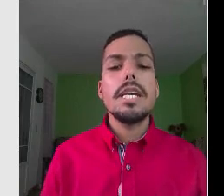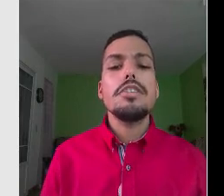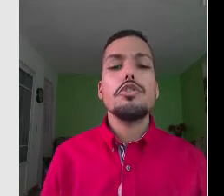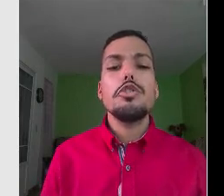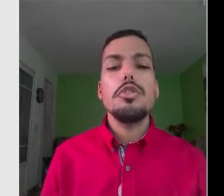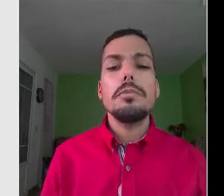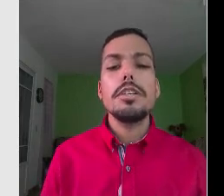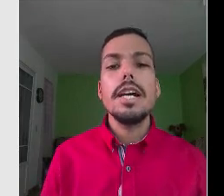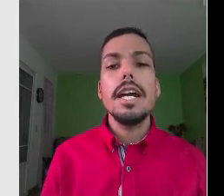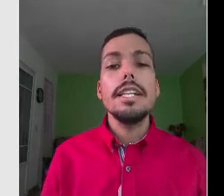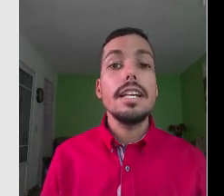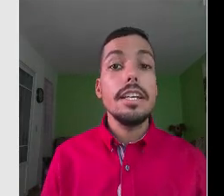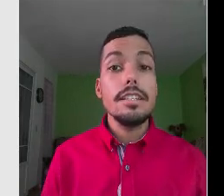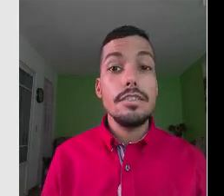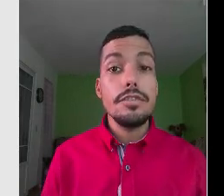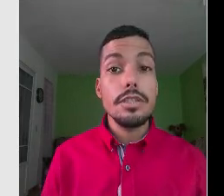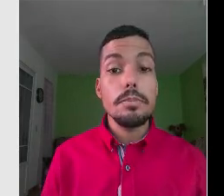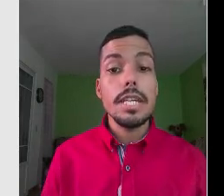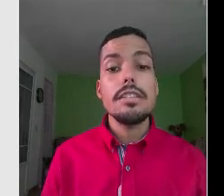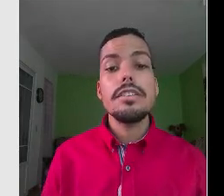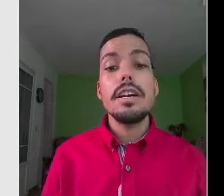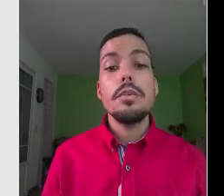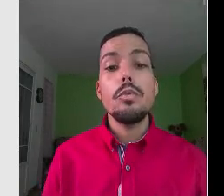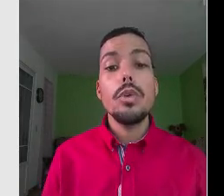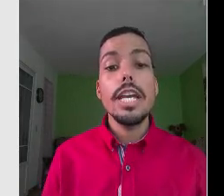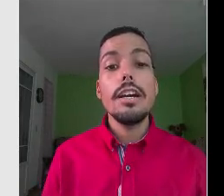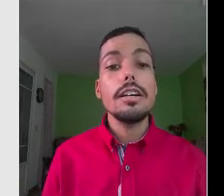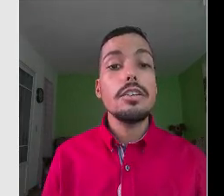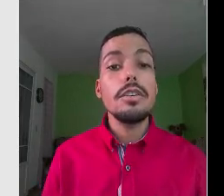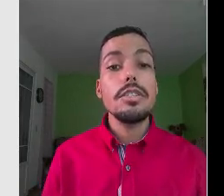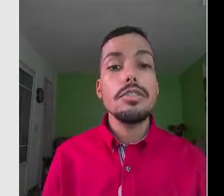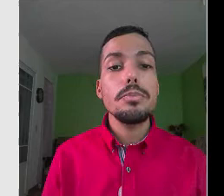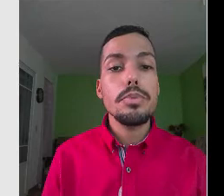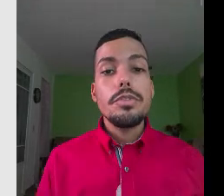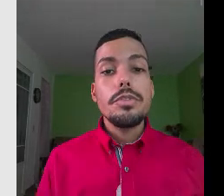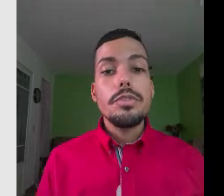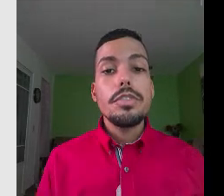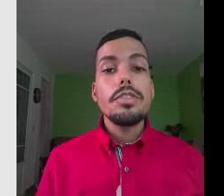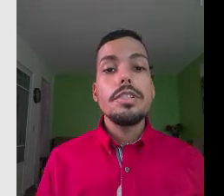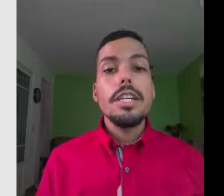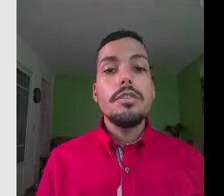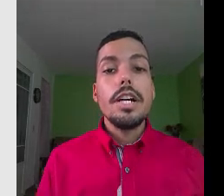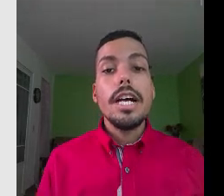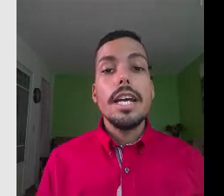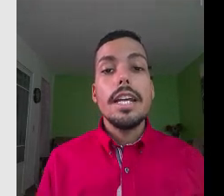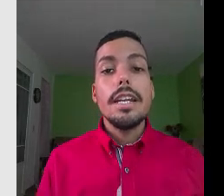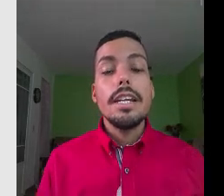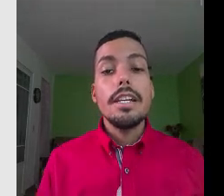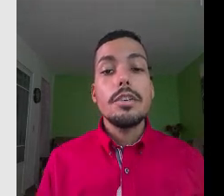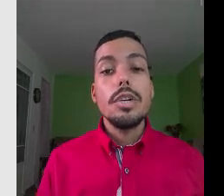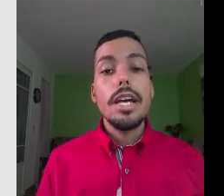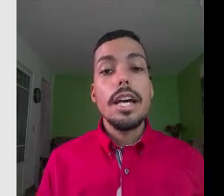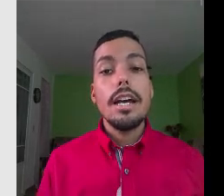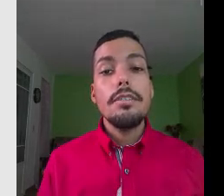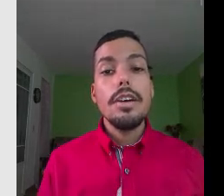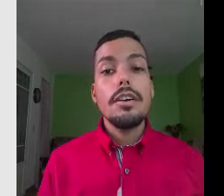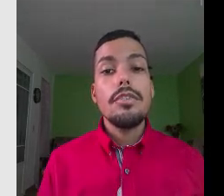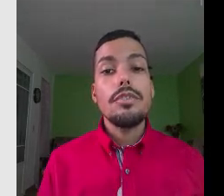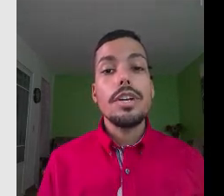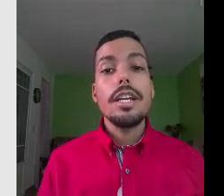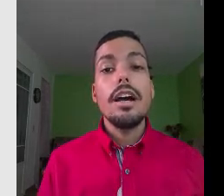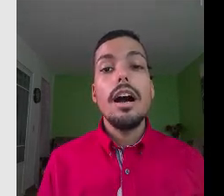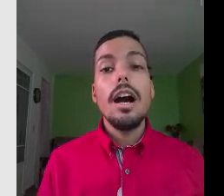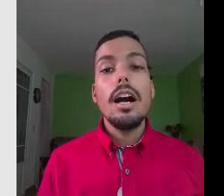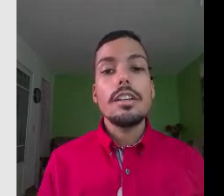page at page number 9. That is the first page that we are going to do for today, right? And here we have